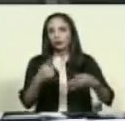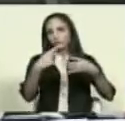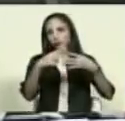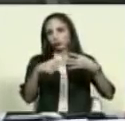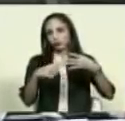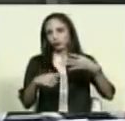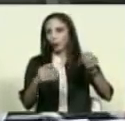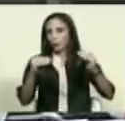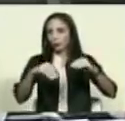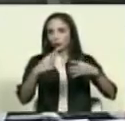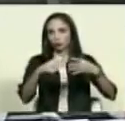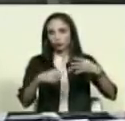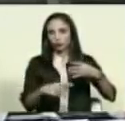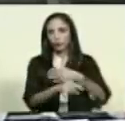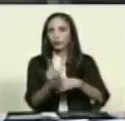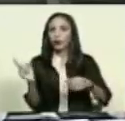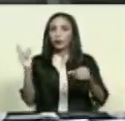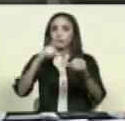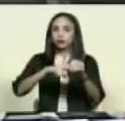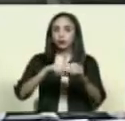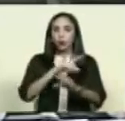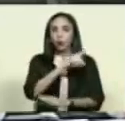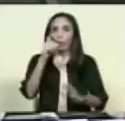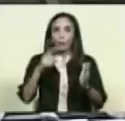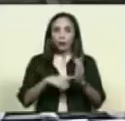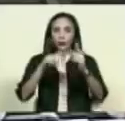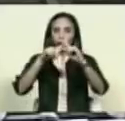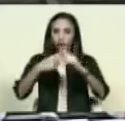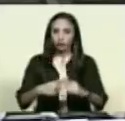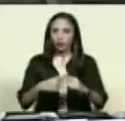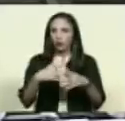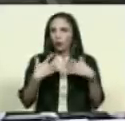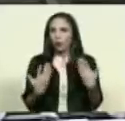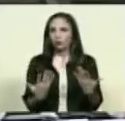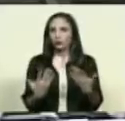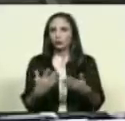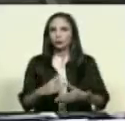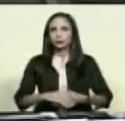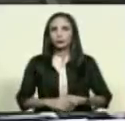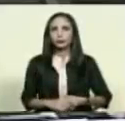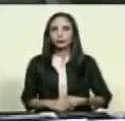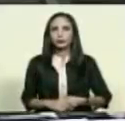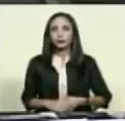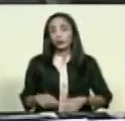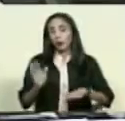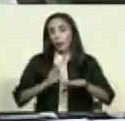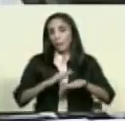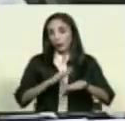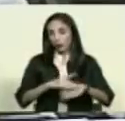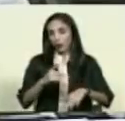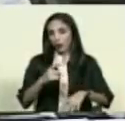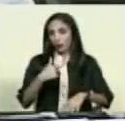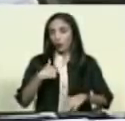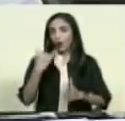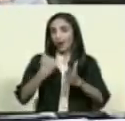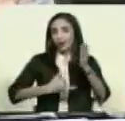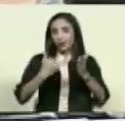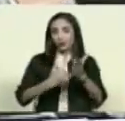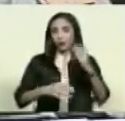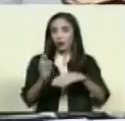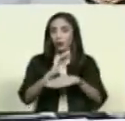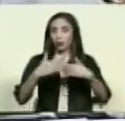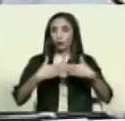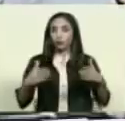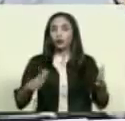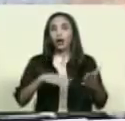etcétera. Incluidos. Récord. Porque yo mandé a abrir la inscripción en el plan Chamba Juvenil hasta